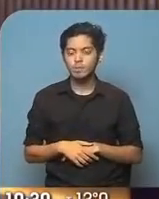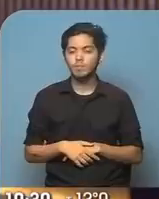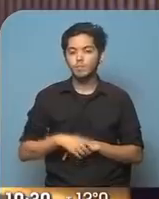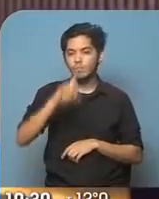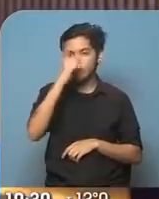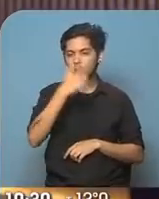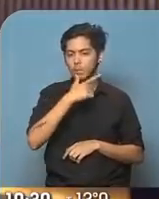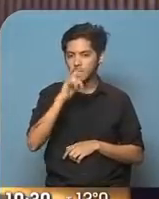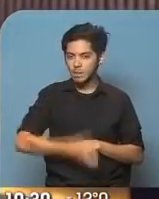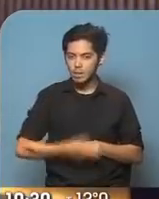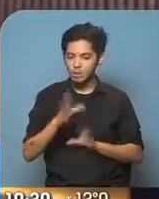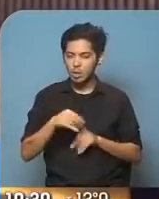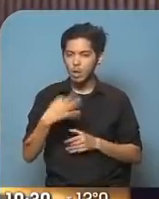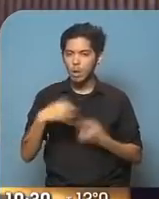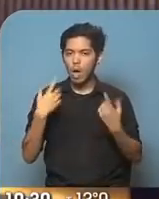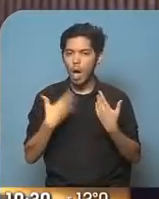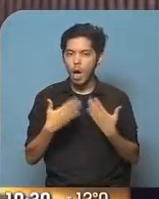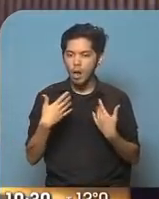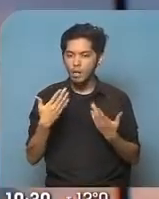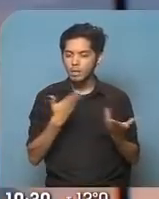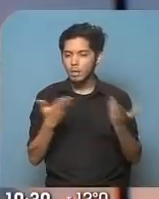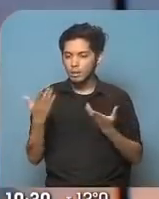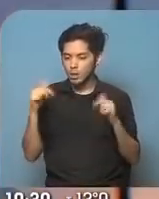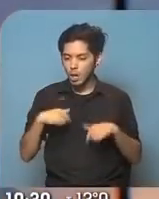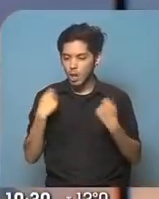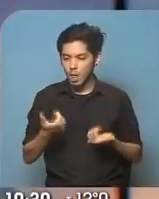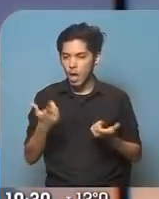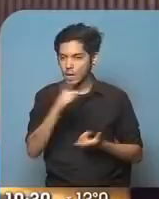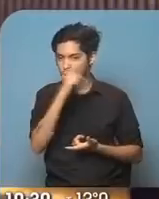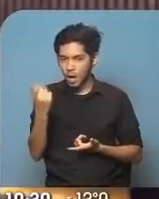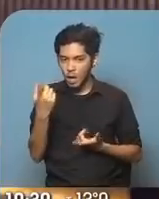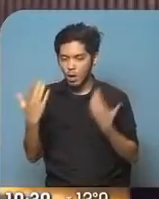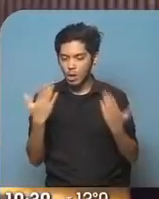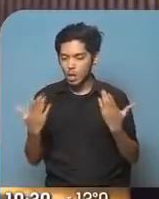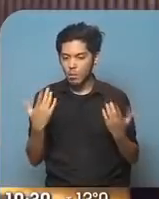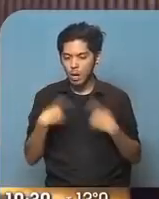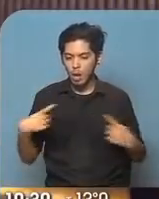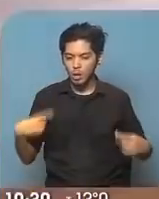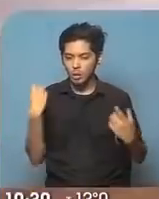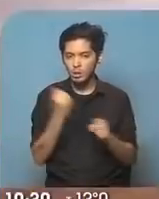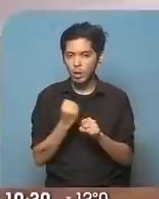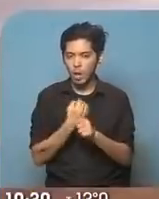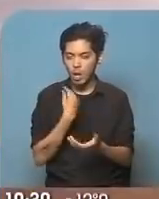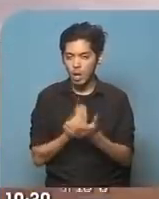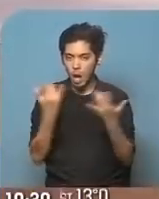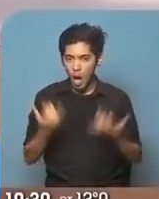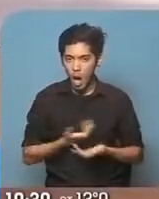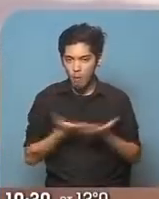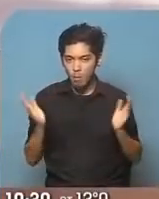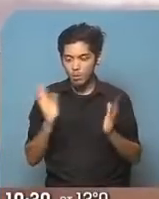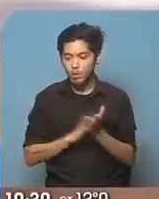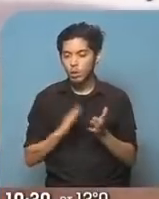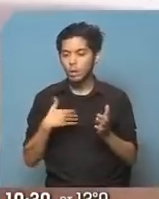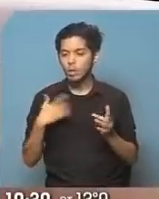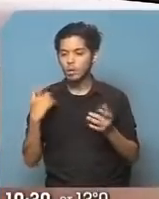sí y todos tenemos que discutir la calidad de los servicios que brinda el estado pero cuando uno compara la cantidad de empleado público que tiene argentina respecto de países